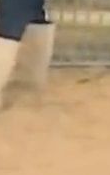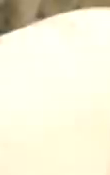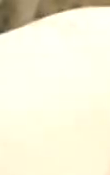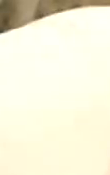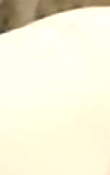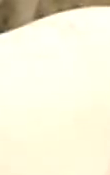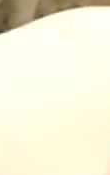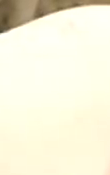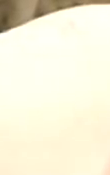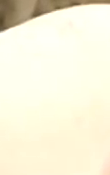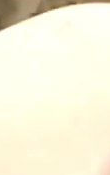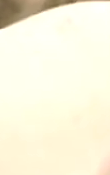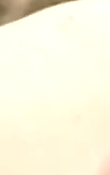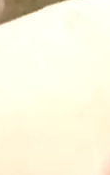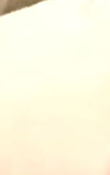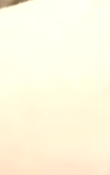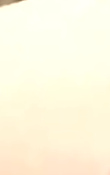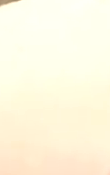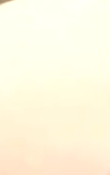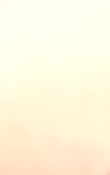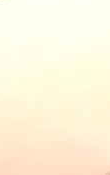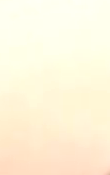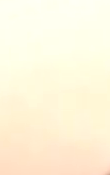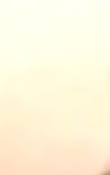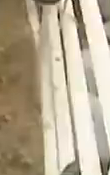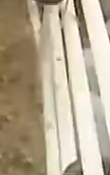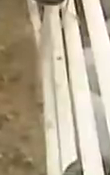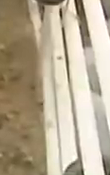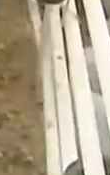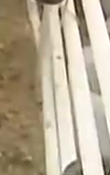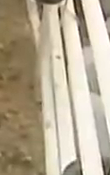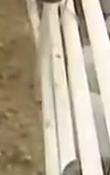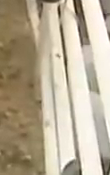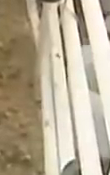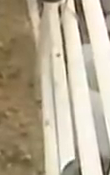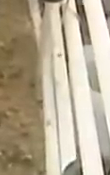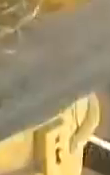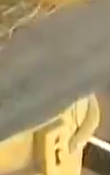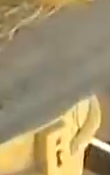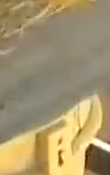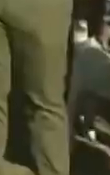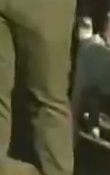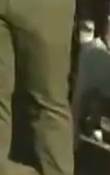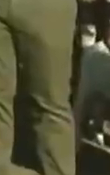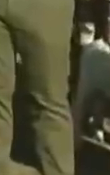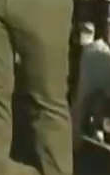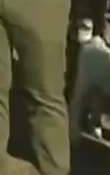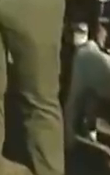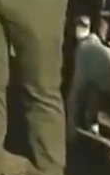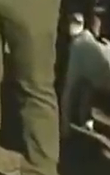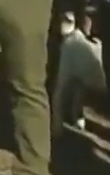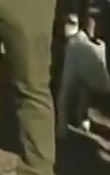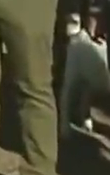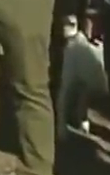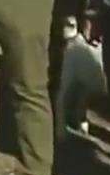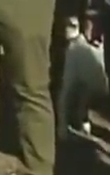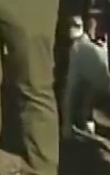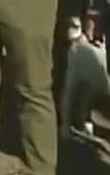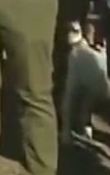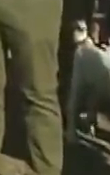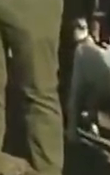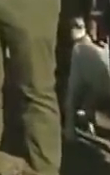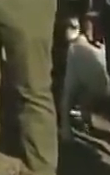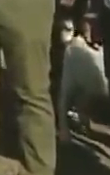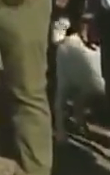y ovejas, mejor conocida por caprino ovina del estado Miranda, pero no le dicen caprina ovina,